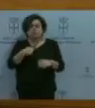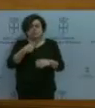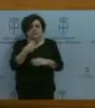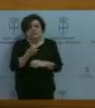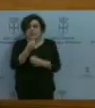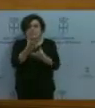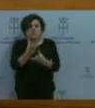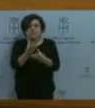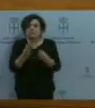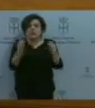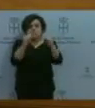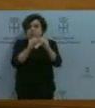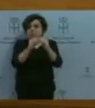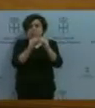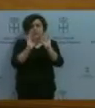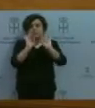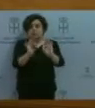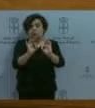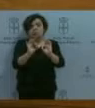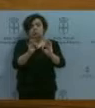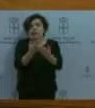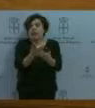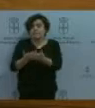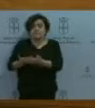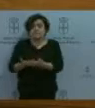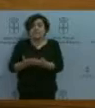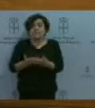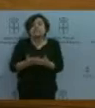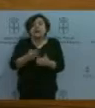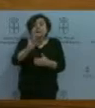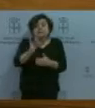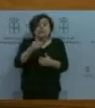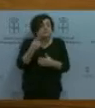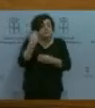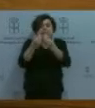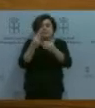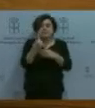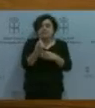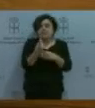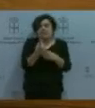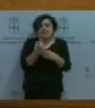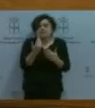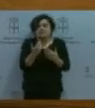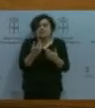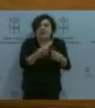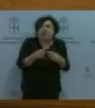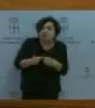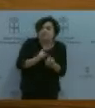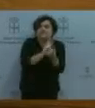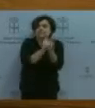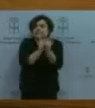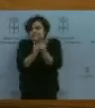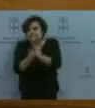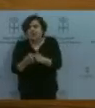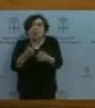de esa iniciativa, si bien también considerábamos que era necesario modificar y hacer algún tipo de precisión que hemos hecho en